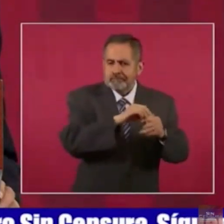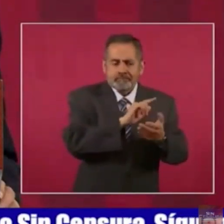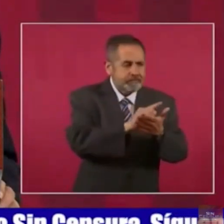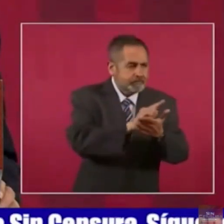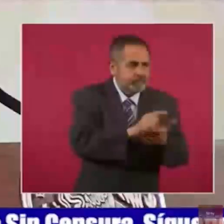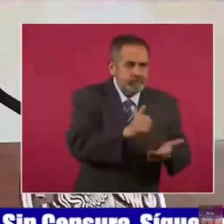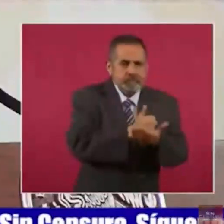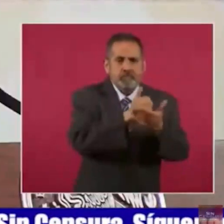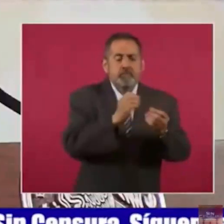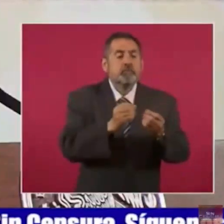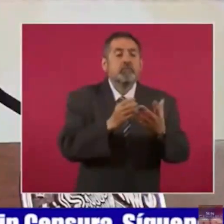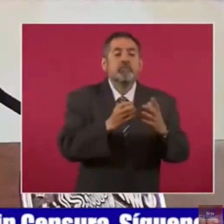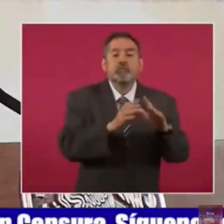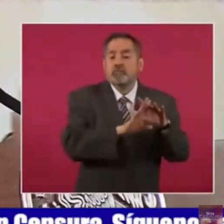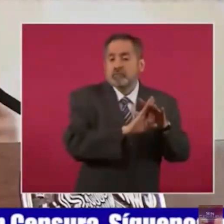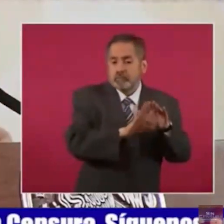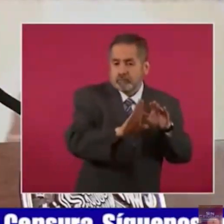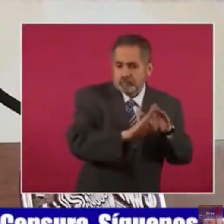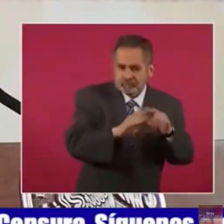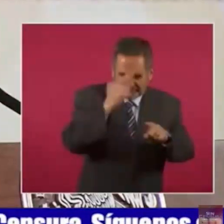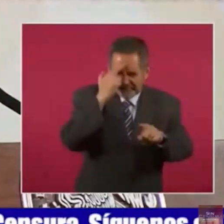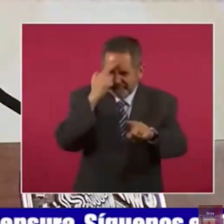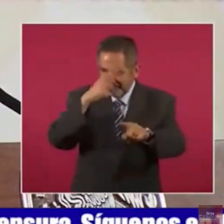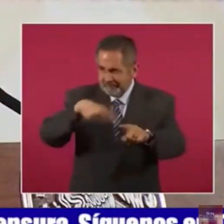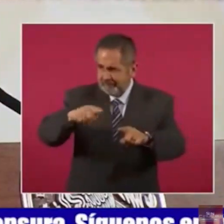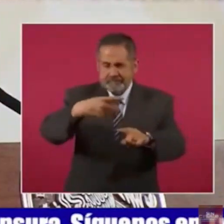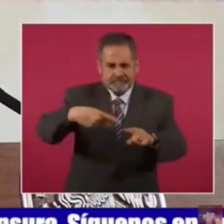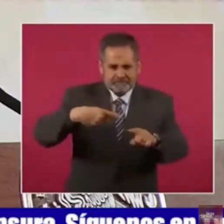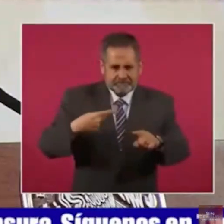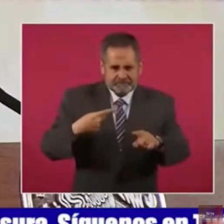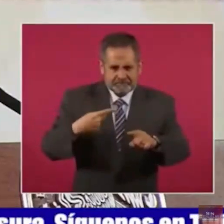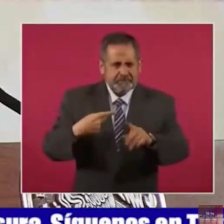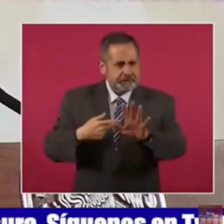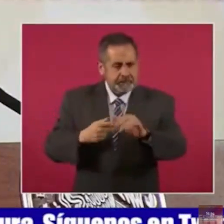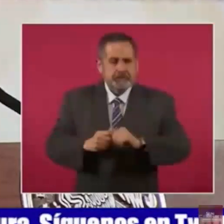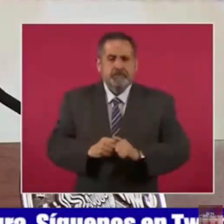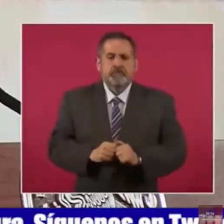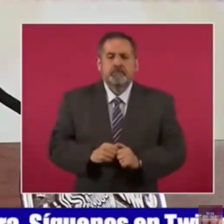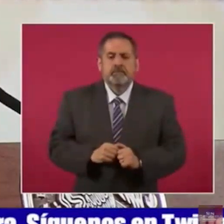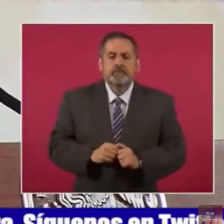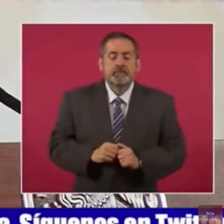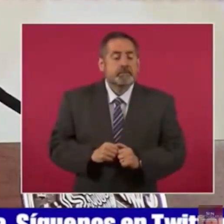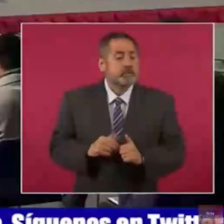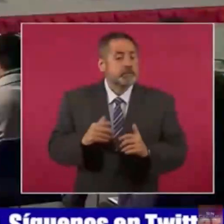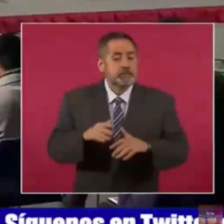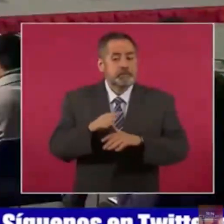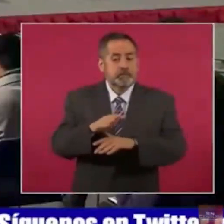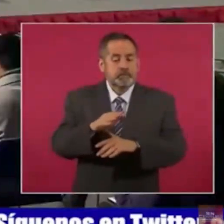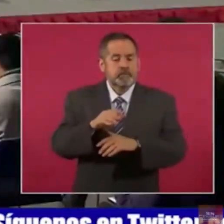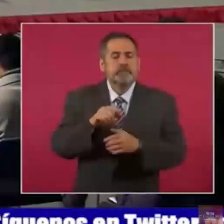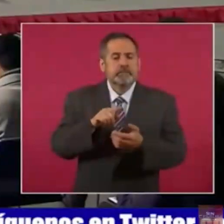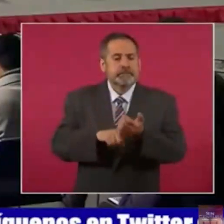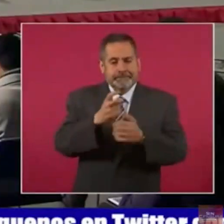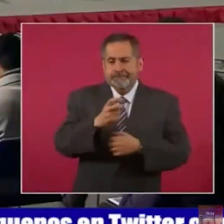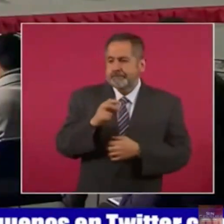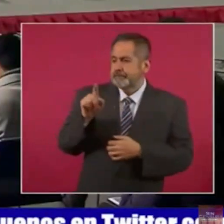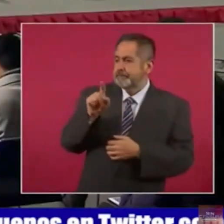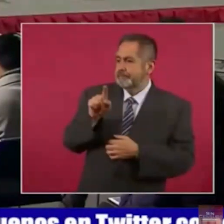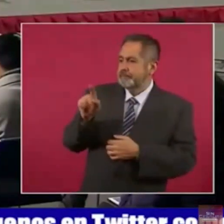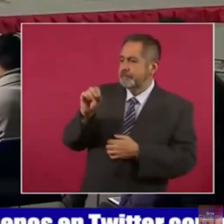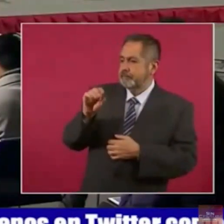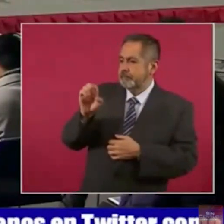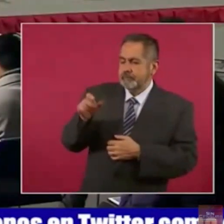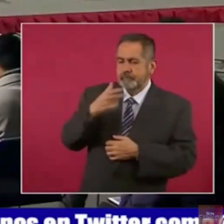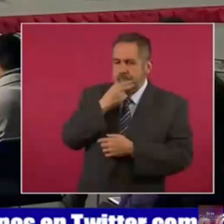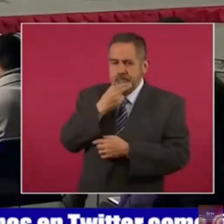empresarial. A López Obrador lo colocó en esa posición el pueblo de México. La mayoría